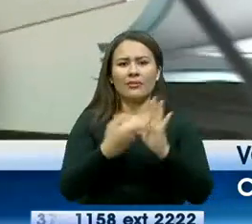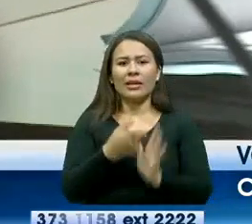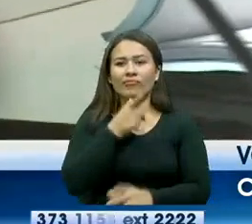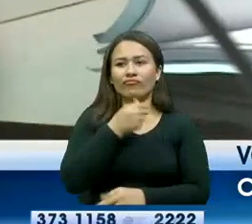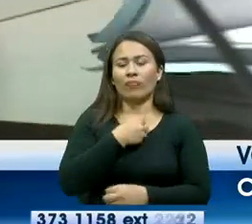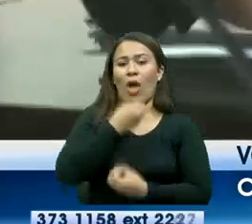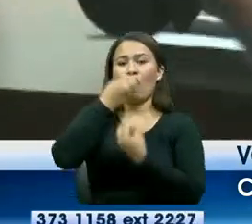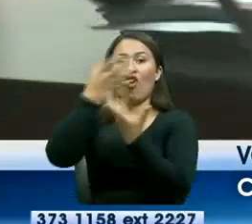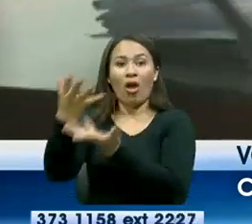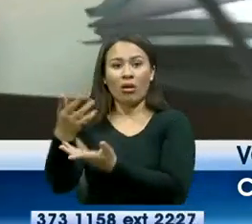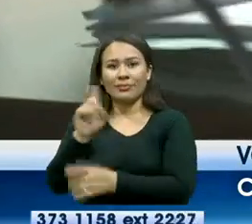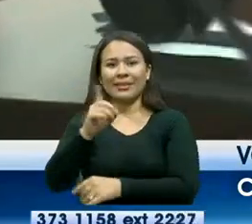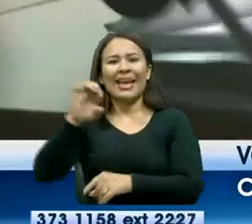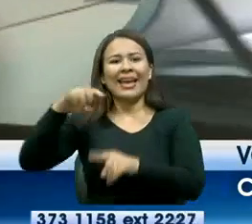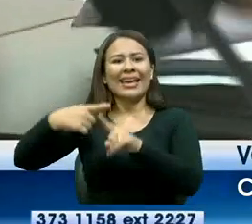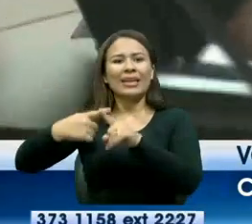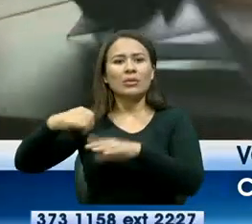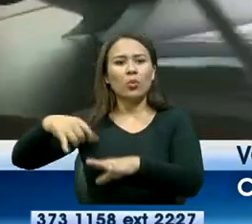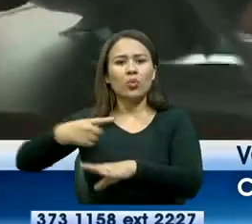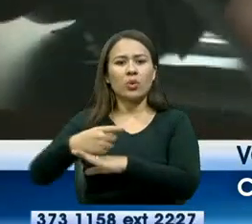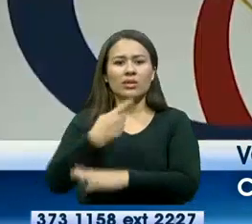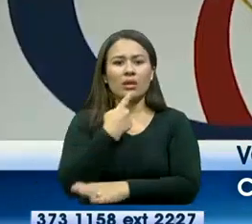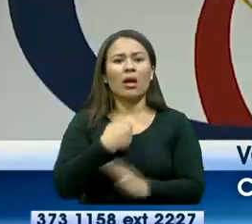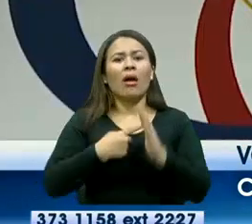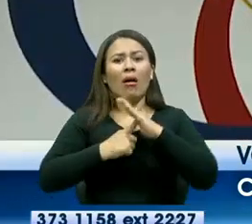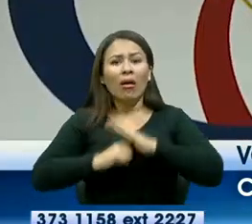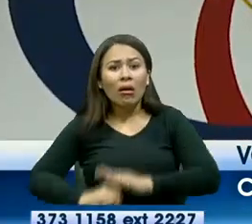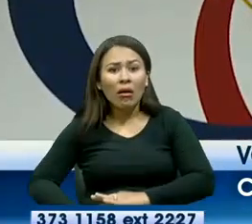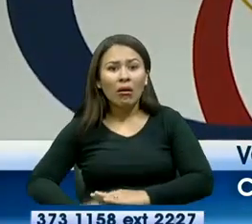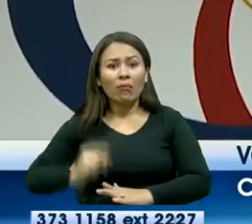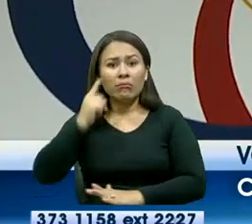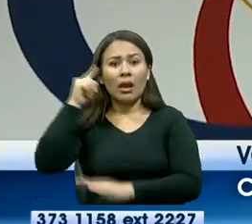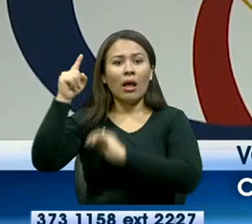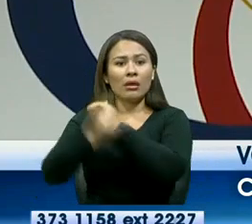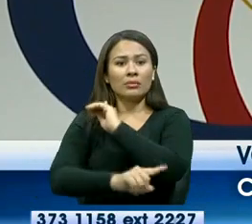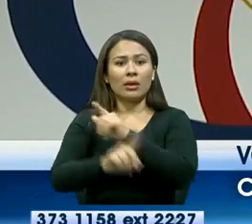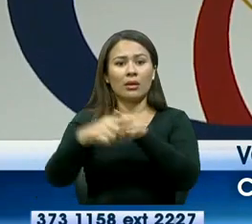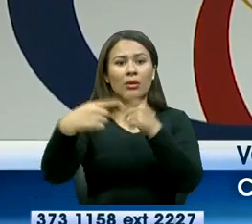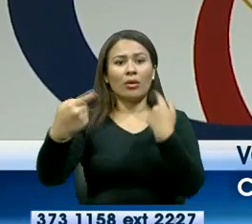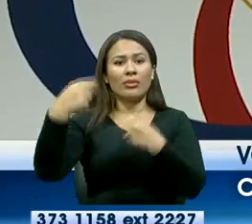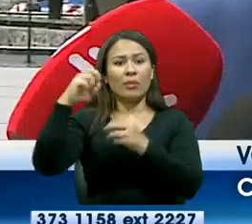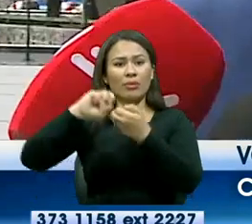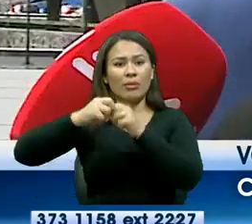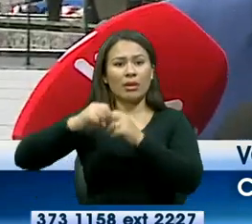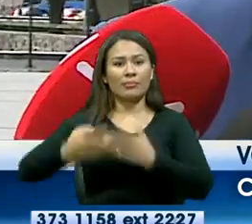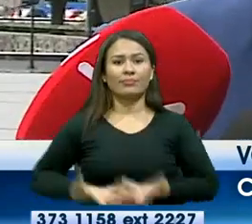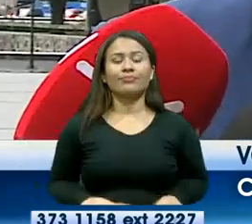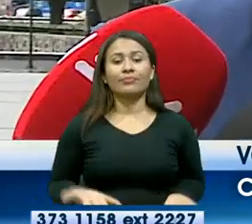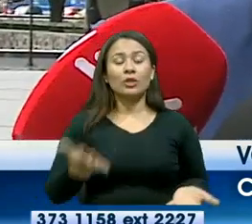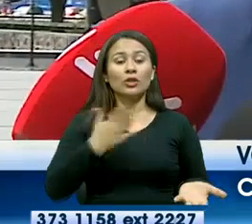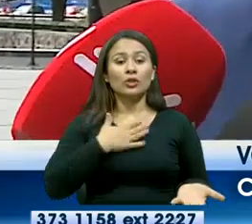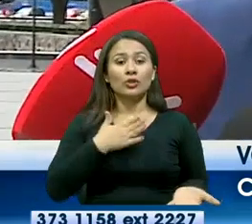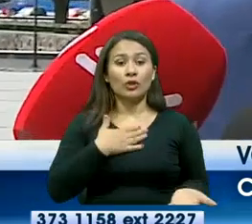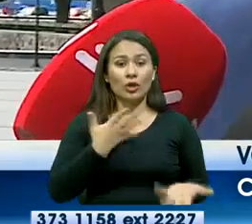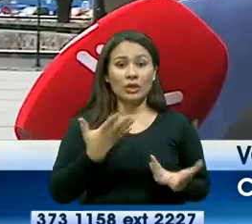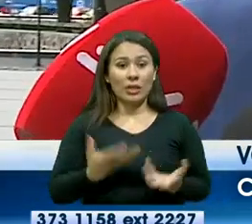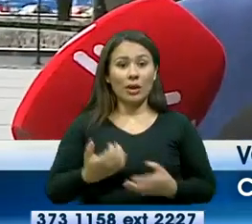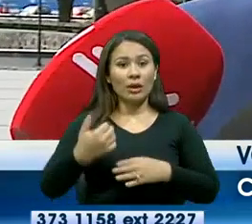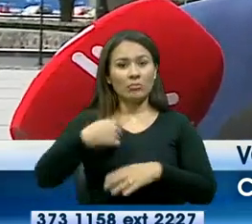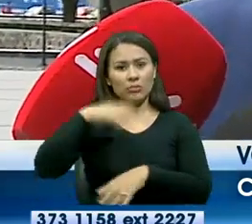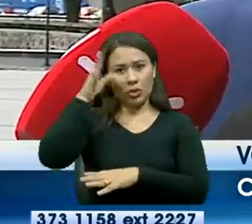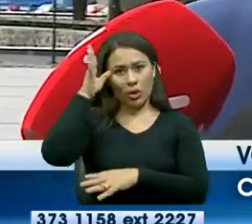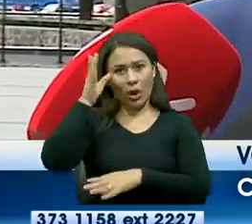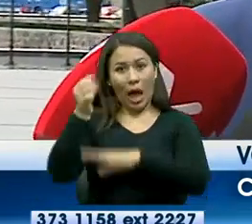las denuncias de ex jueces que dicen haber recibido presiones para emitir sentencias en casos polémicos. Yo quiero de mis autoridades que si usted se